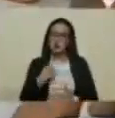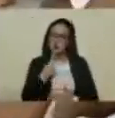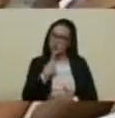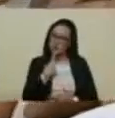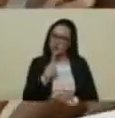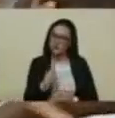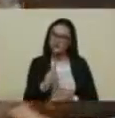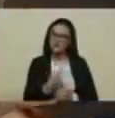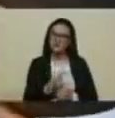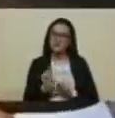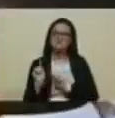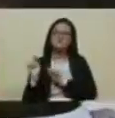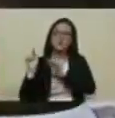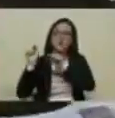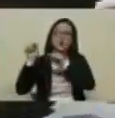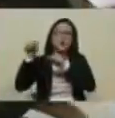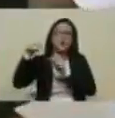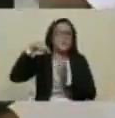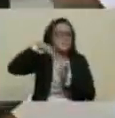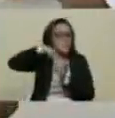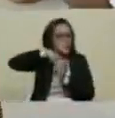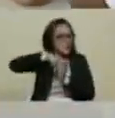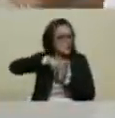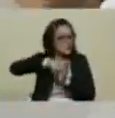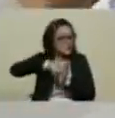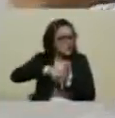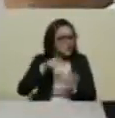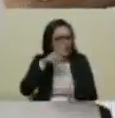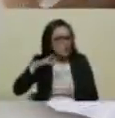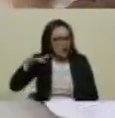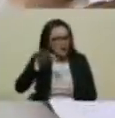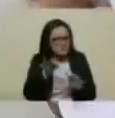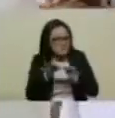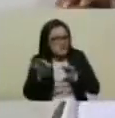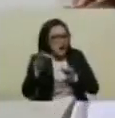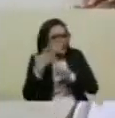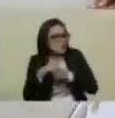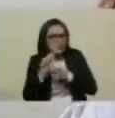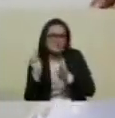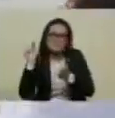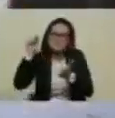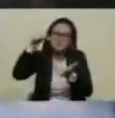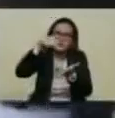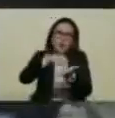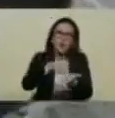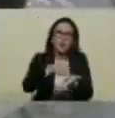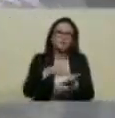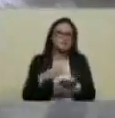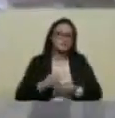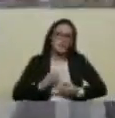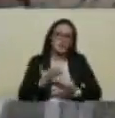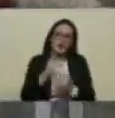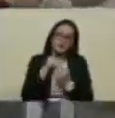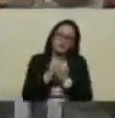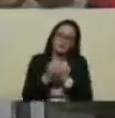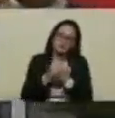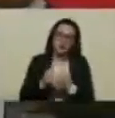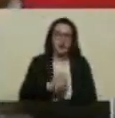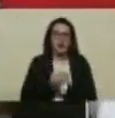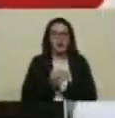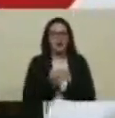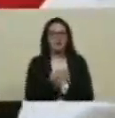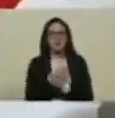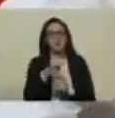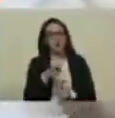ordenado, ir a lo más profundo de nuestros pueblos, lo más lejano, para darle el cariño y el amor de